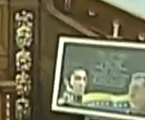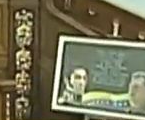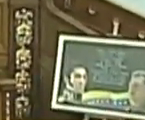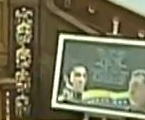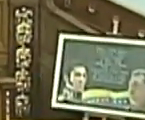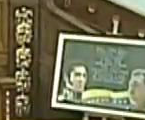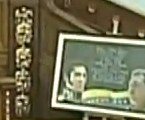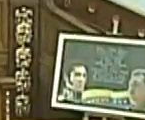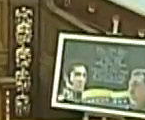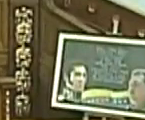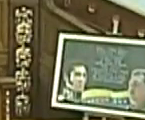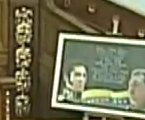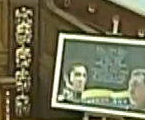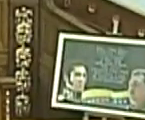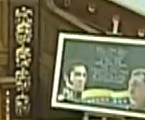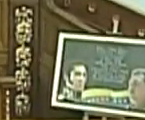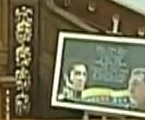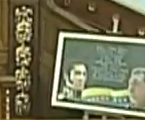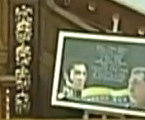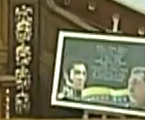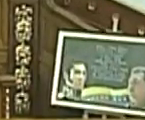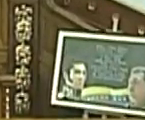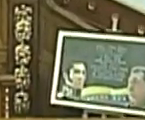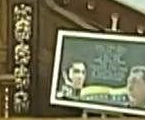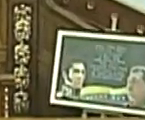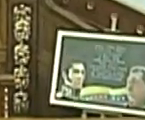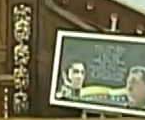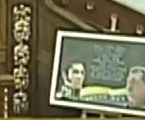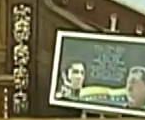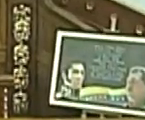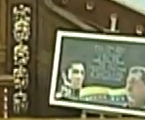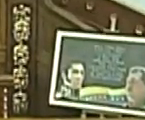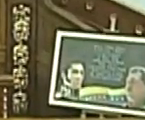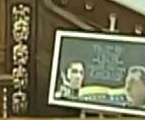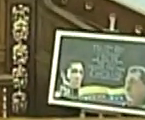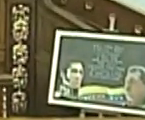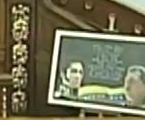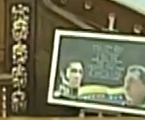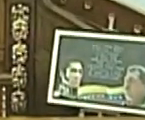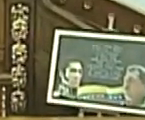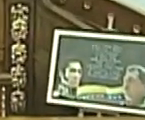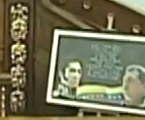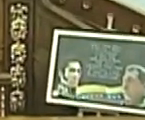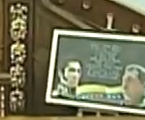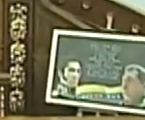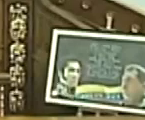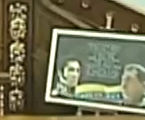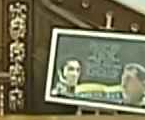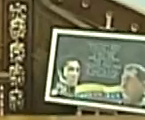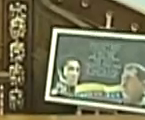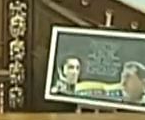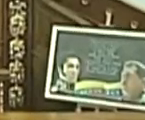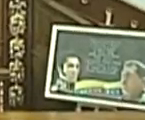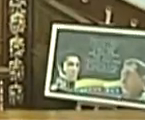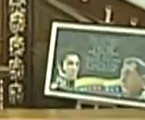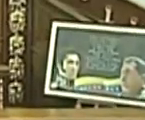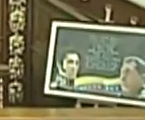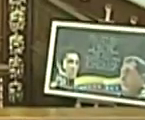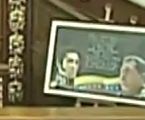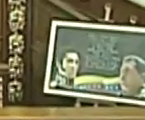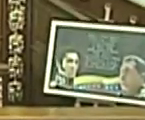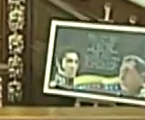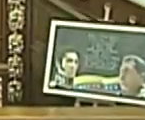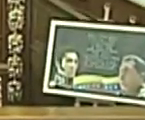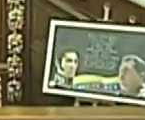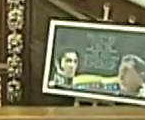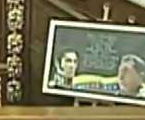establecido. Este 5 de enero se dará a conocer precisamente la Junta Directiva y este inicio del año parlamentario,